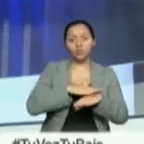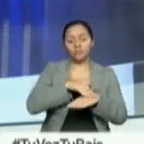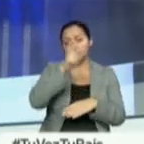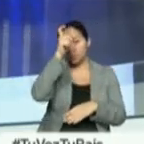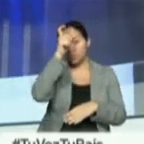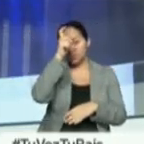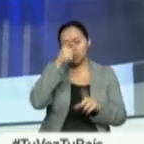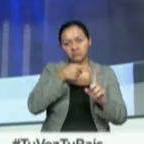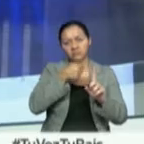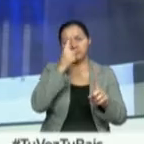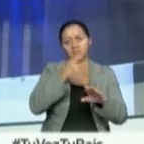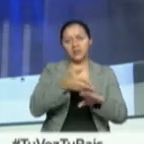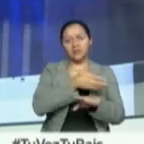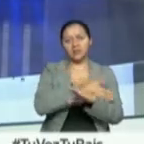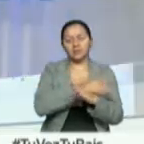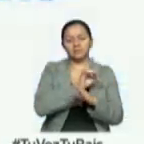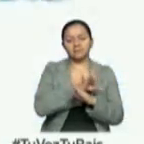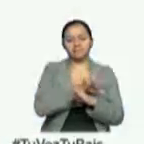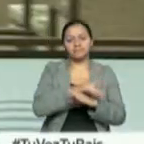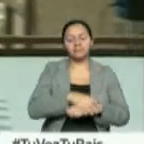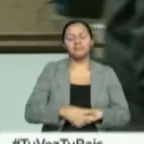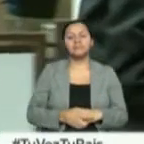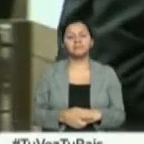tras la intentona golpista